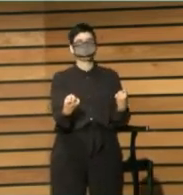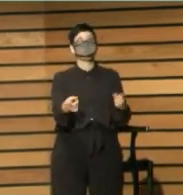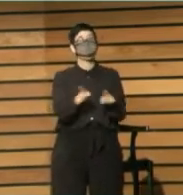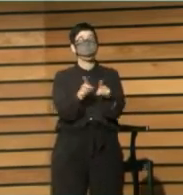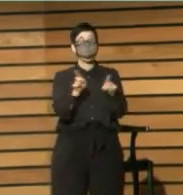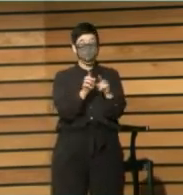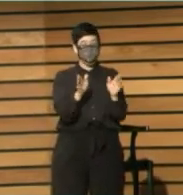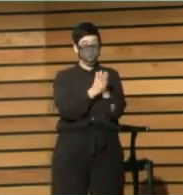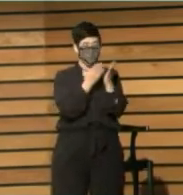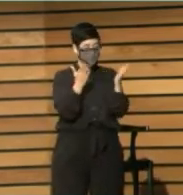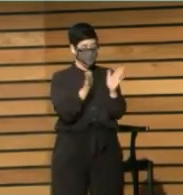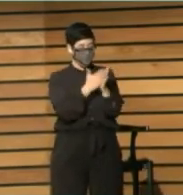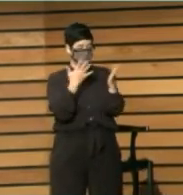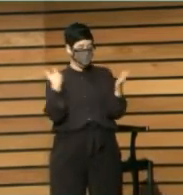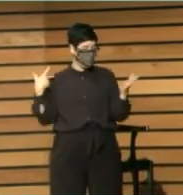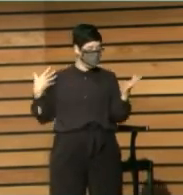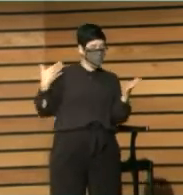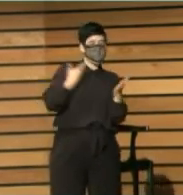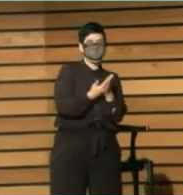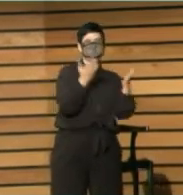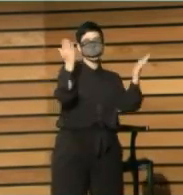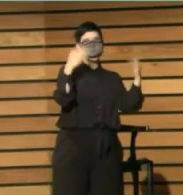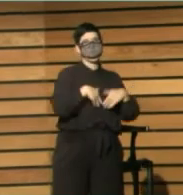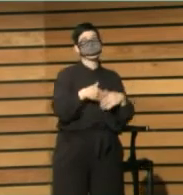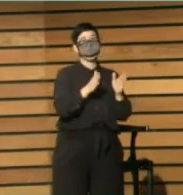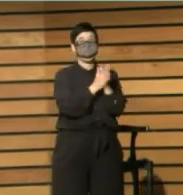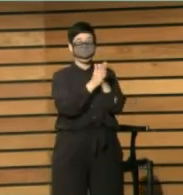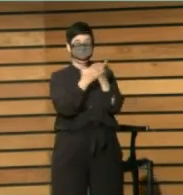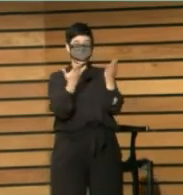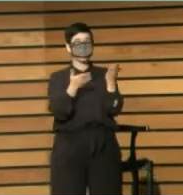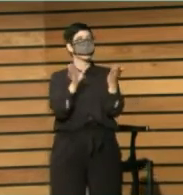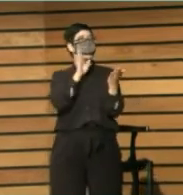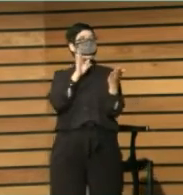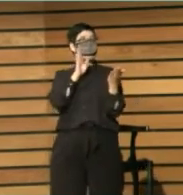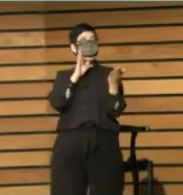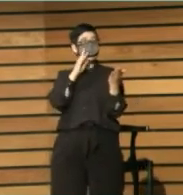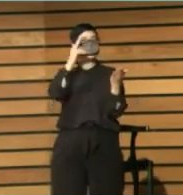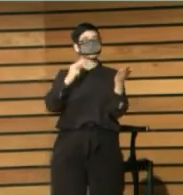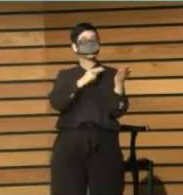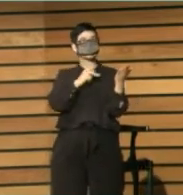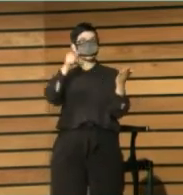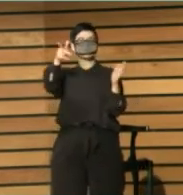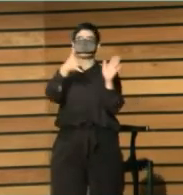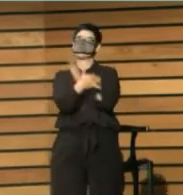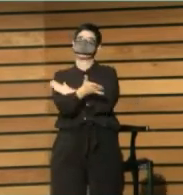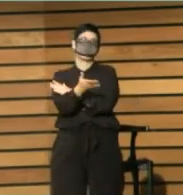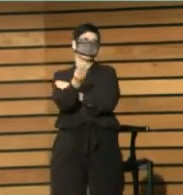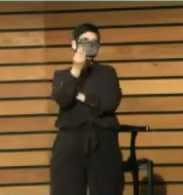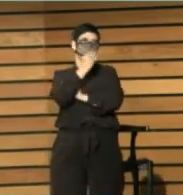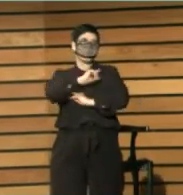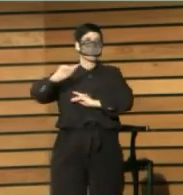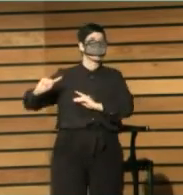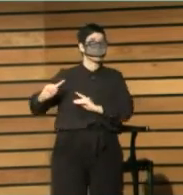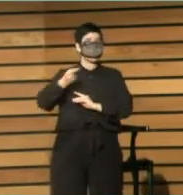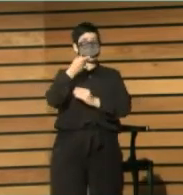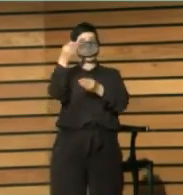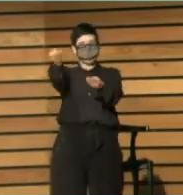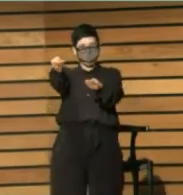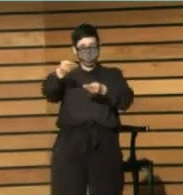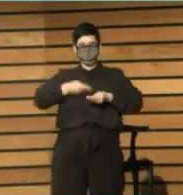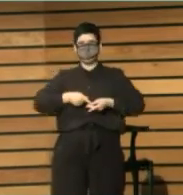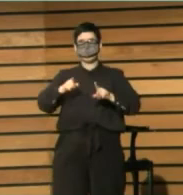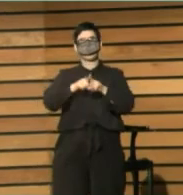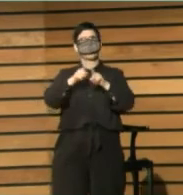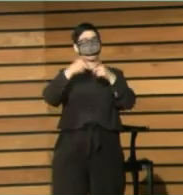entonces, pero ese, el libro de los suecos, fue el primer libro. Como los suecos eran tan liberados, como